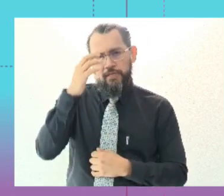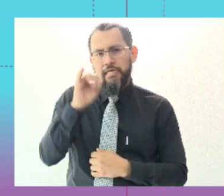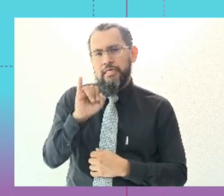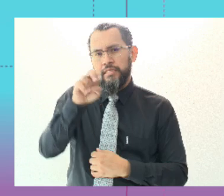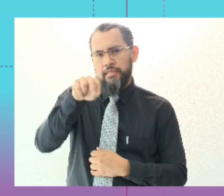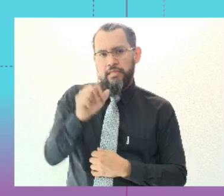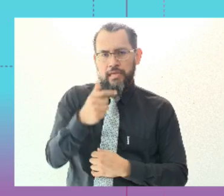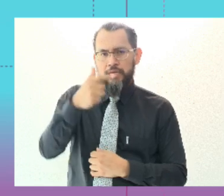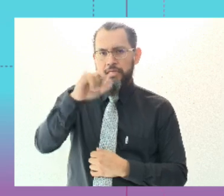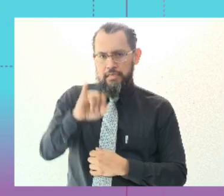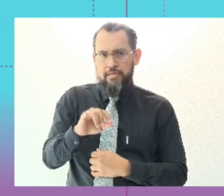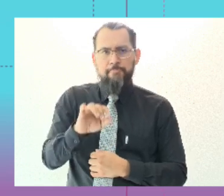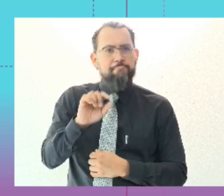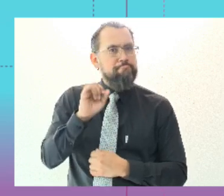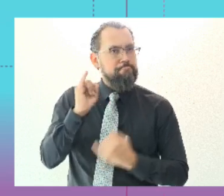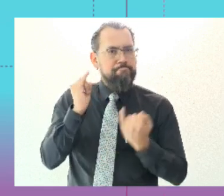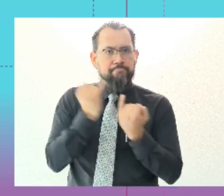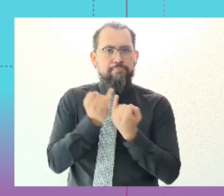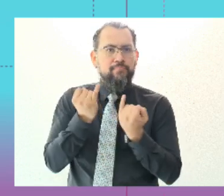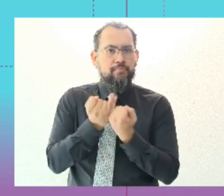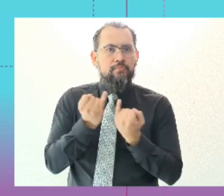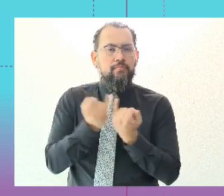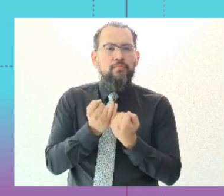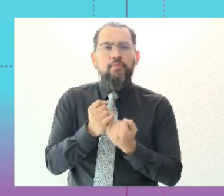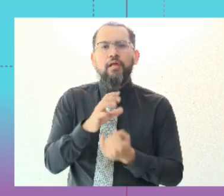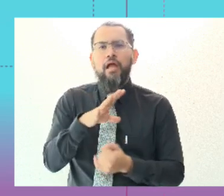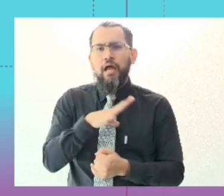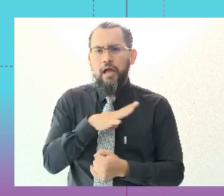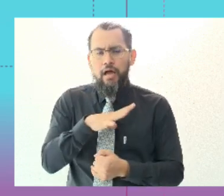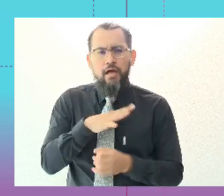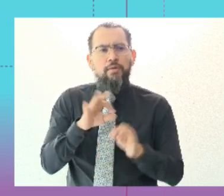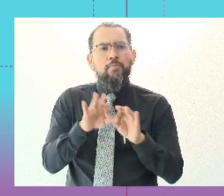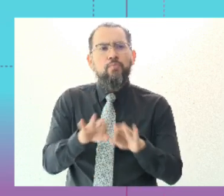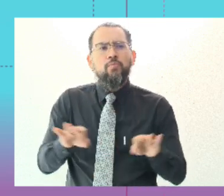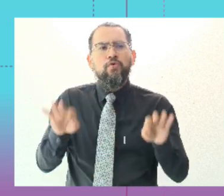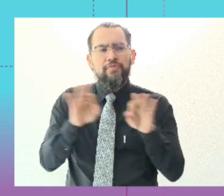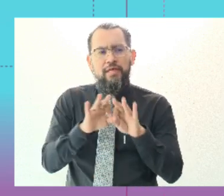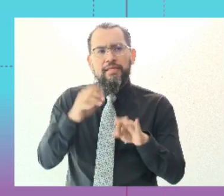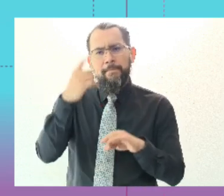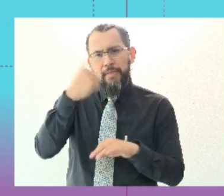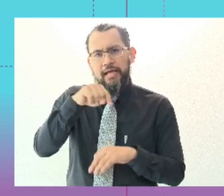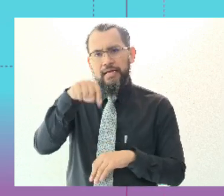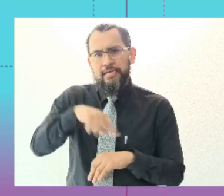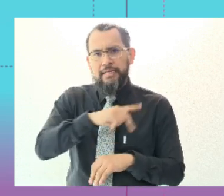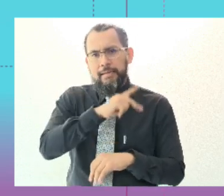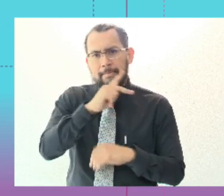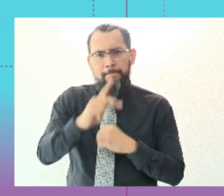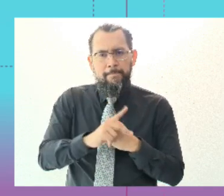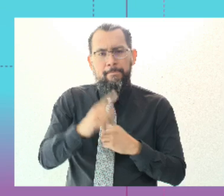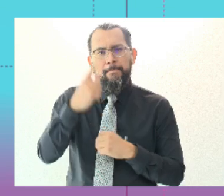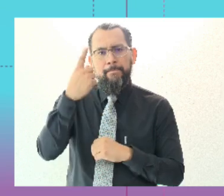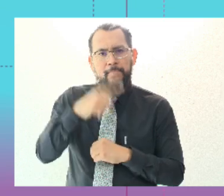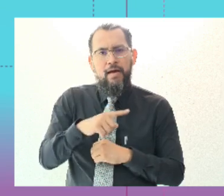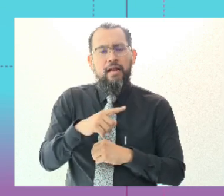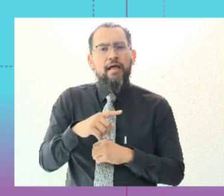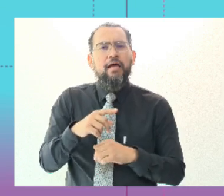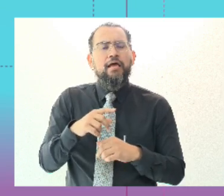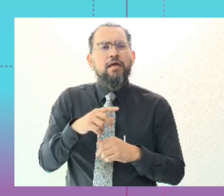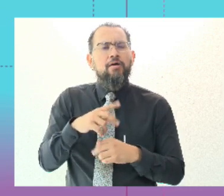que constituye un organismo clave en este país para brindarnos información